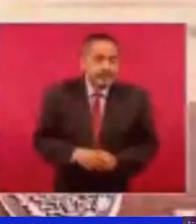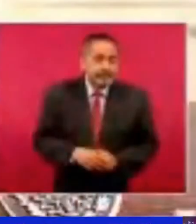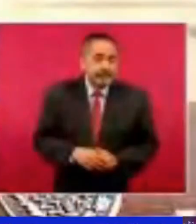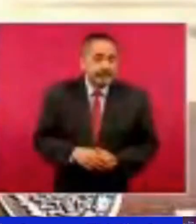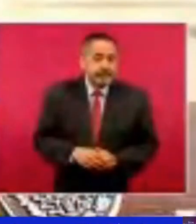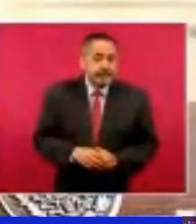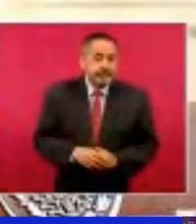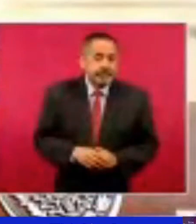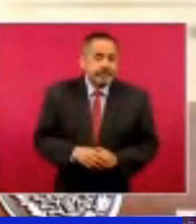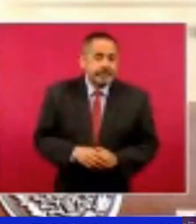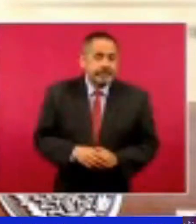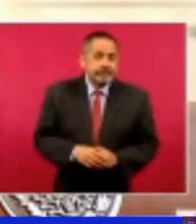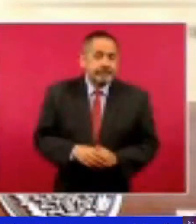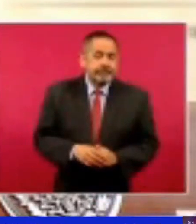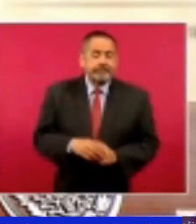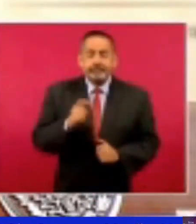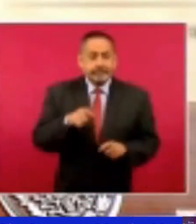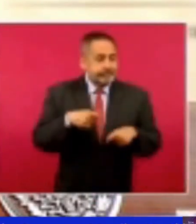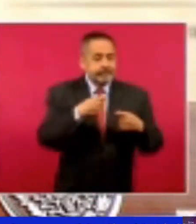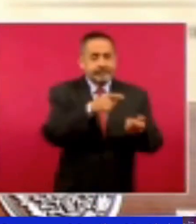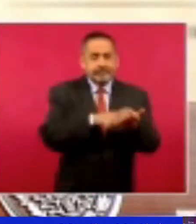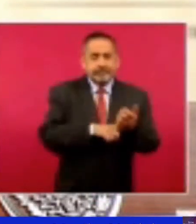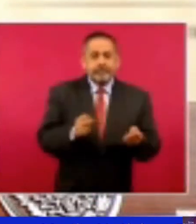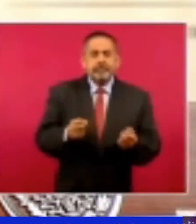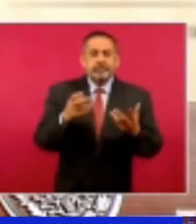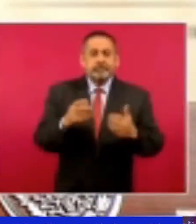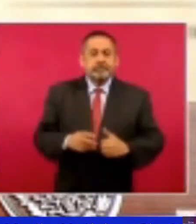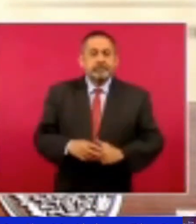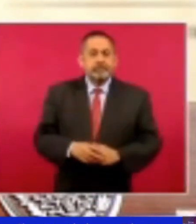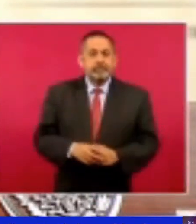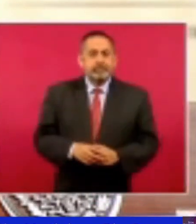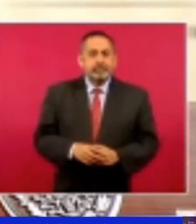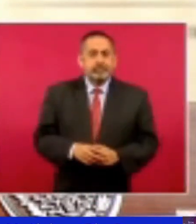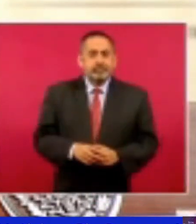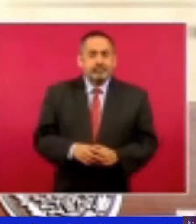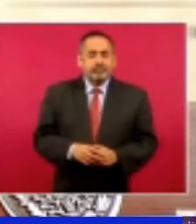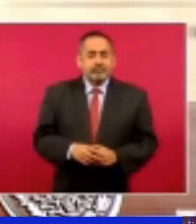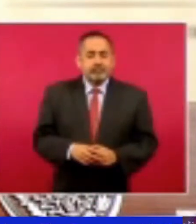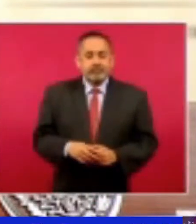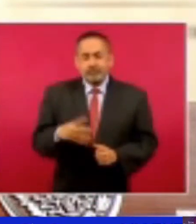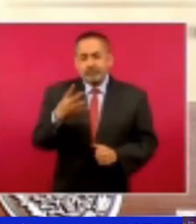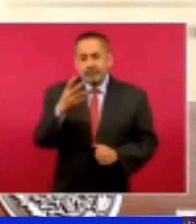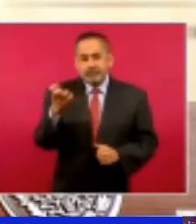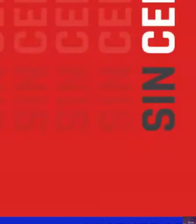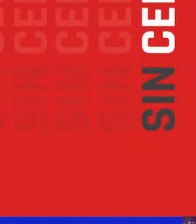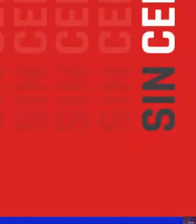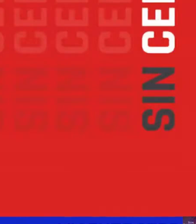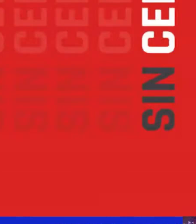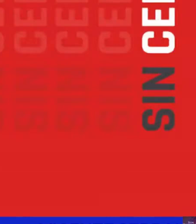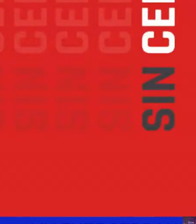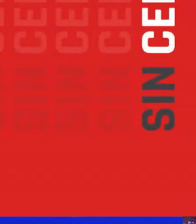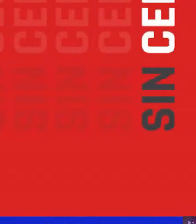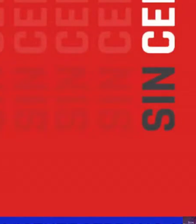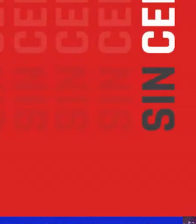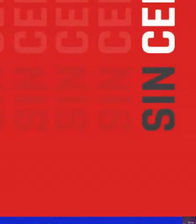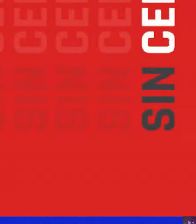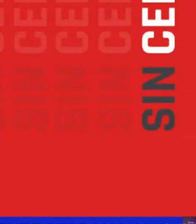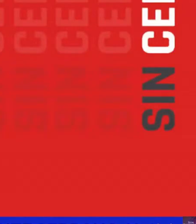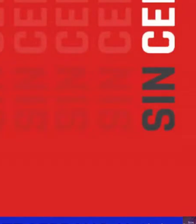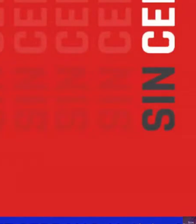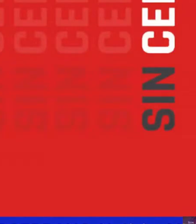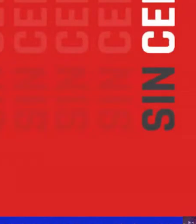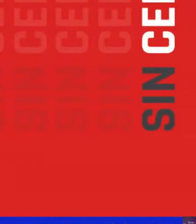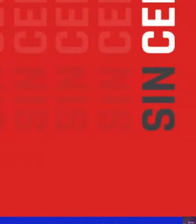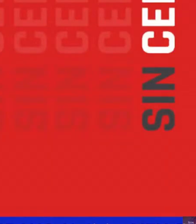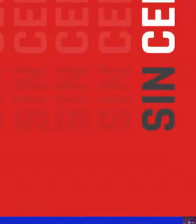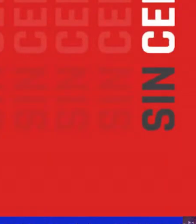una adjudicación directa, se le dio un contrato a tal o cual empresa. No, hay que ver y revisar el contrato. O